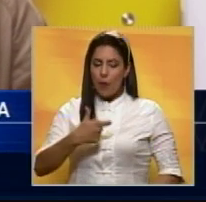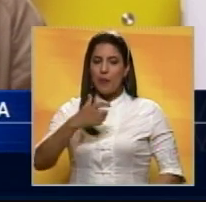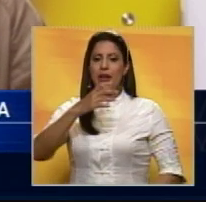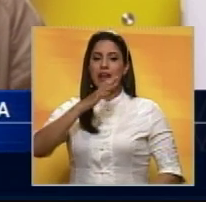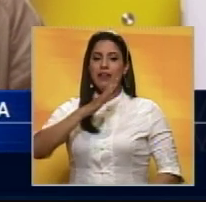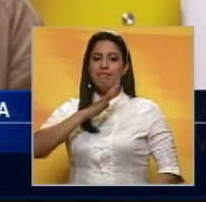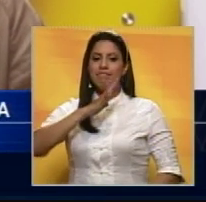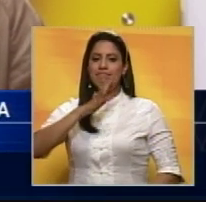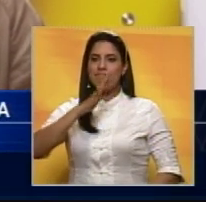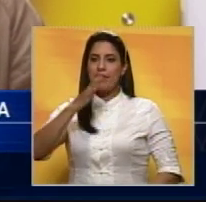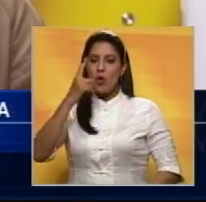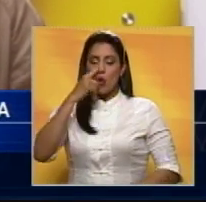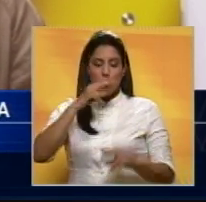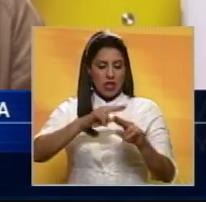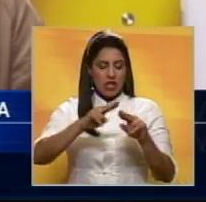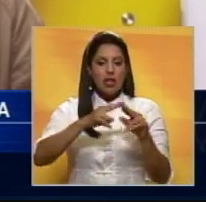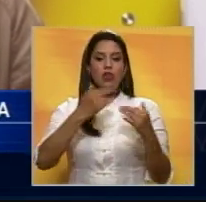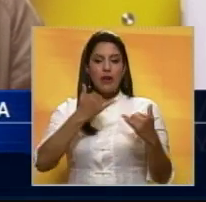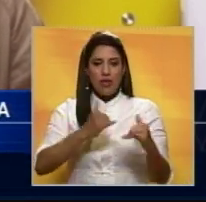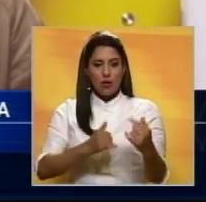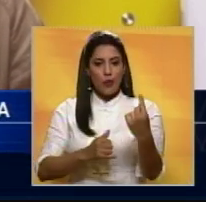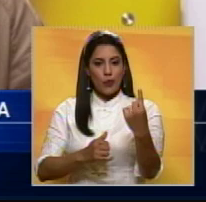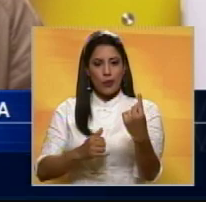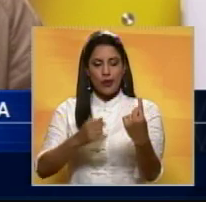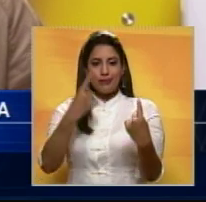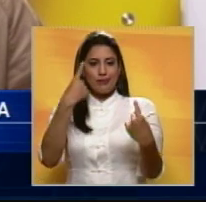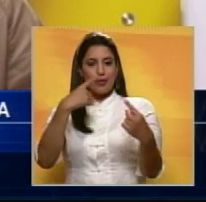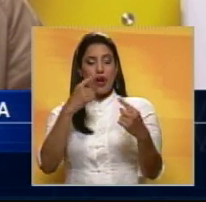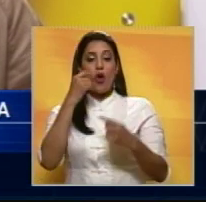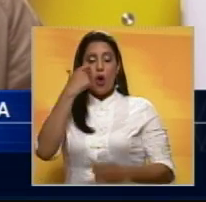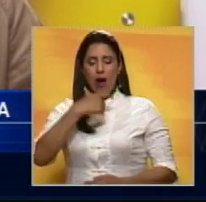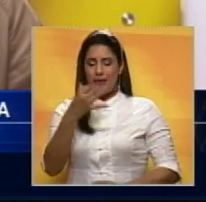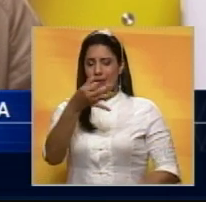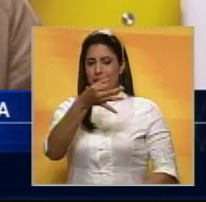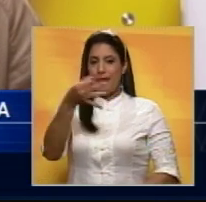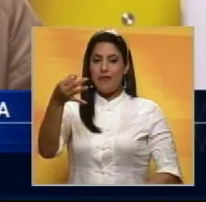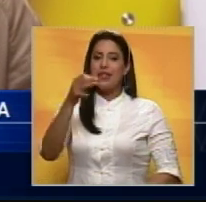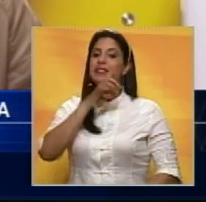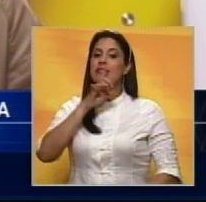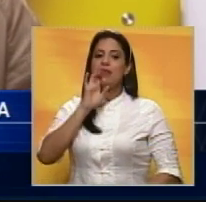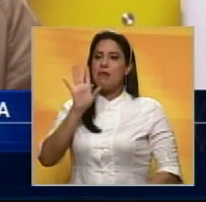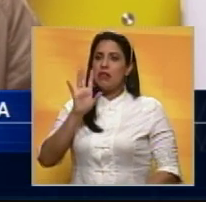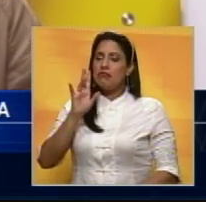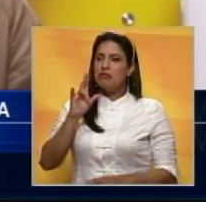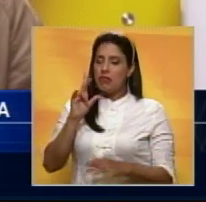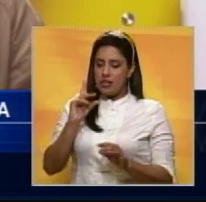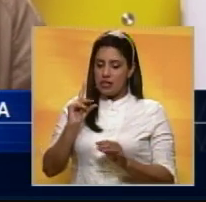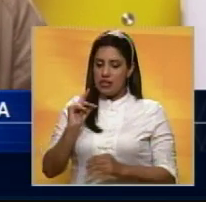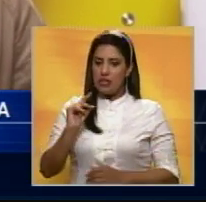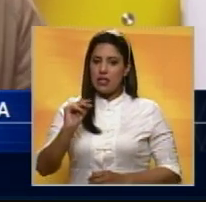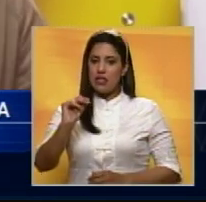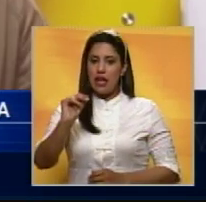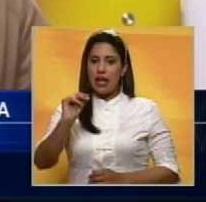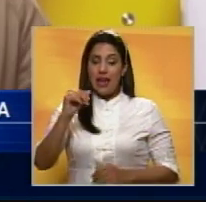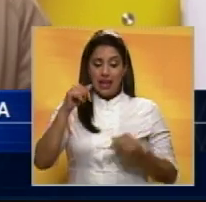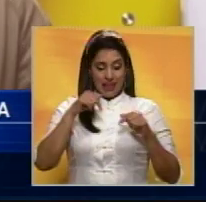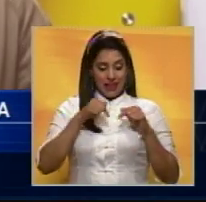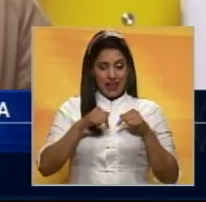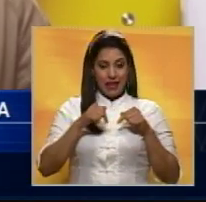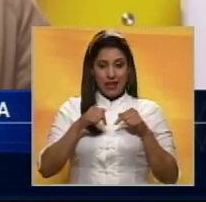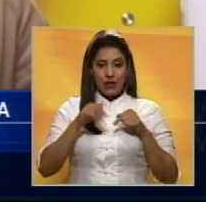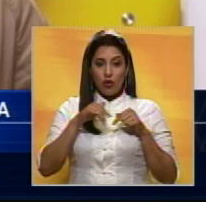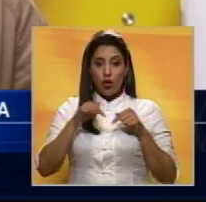deja un niño huérfano, un hombre extraordinario que solamente se dirigía